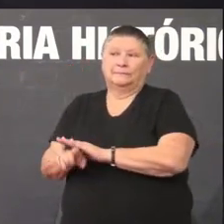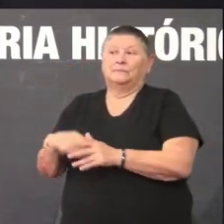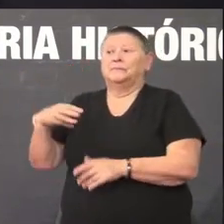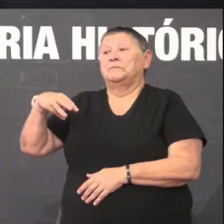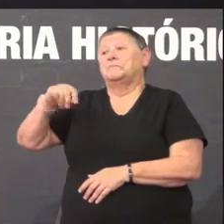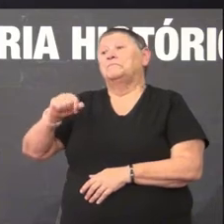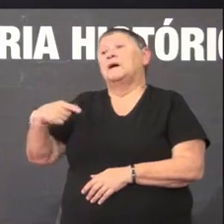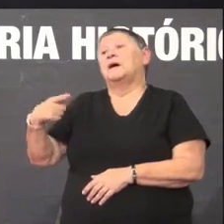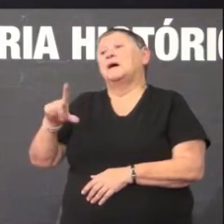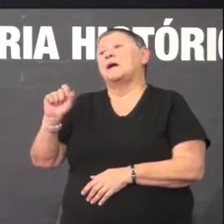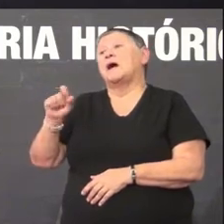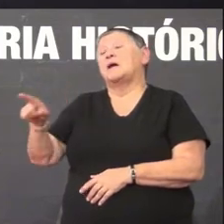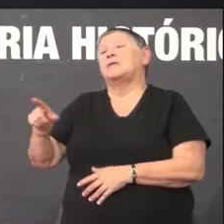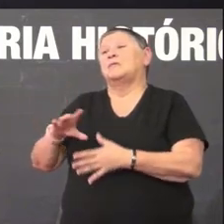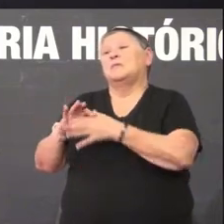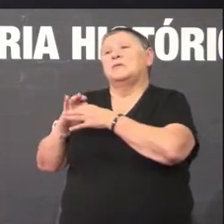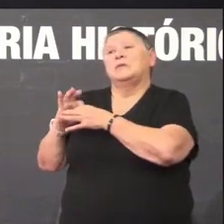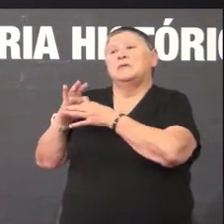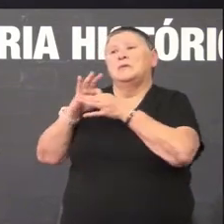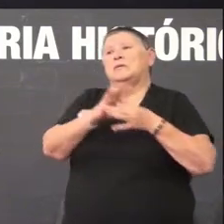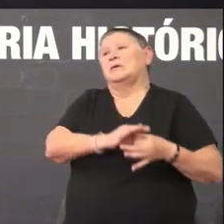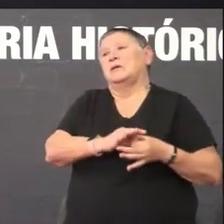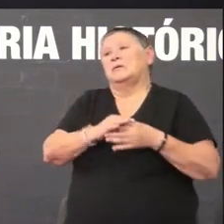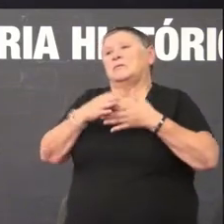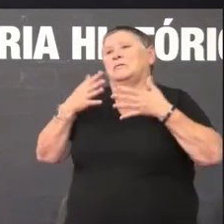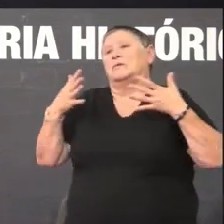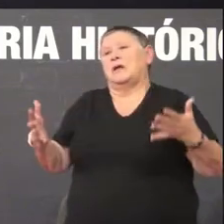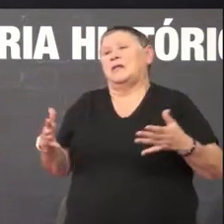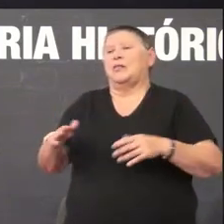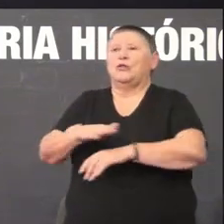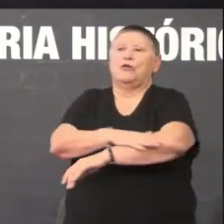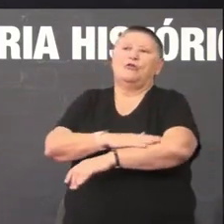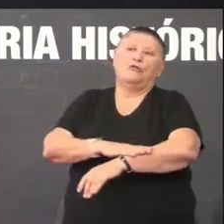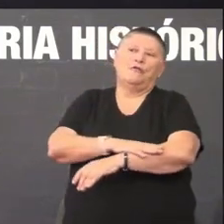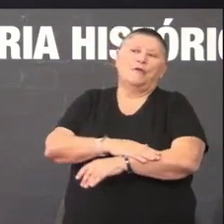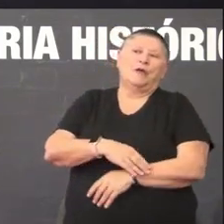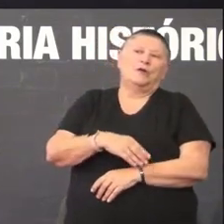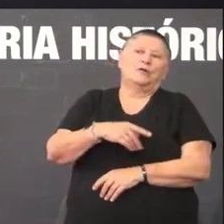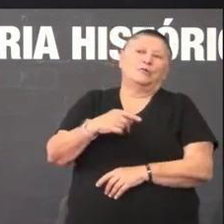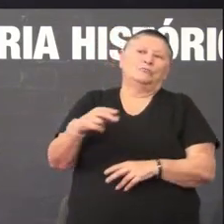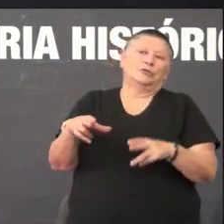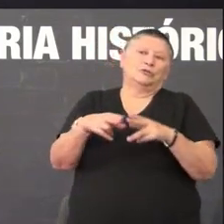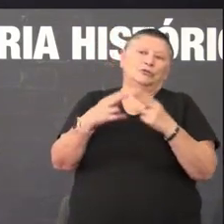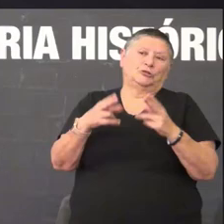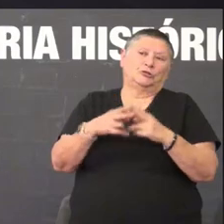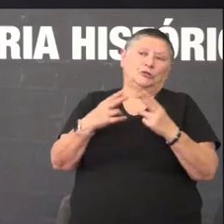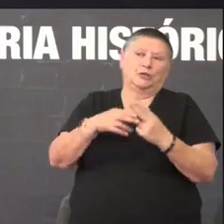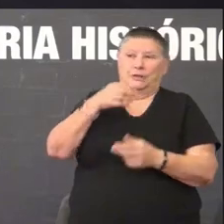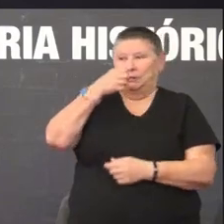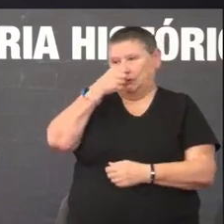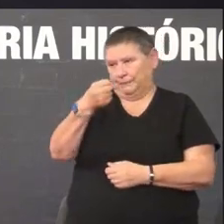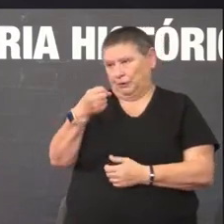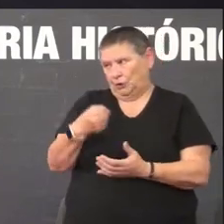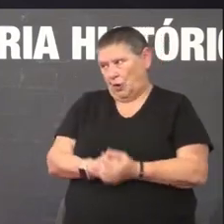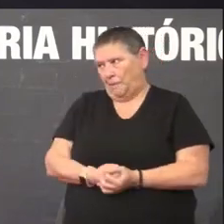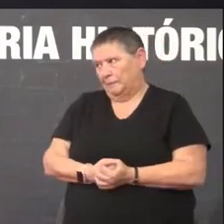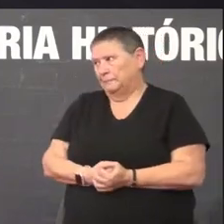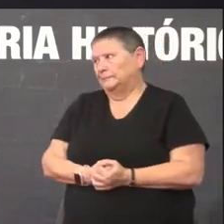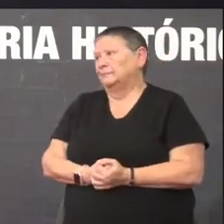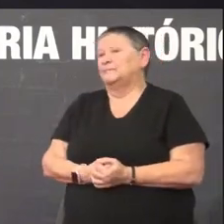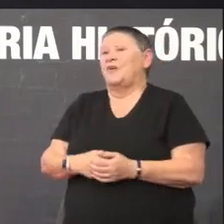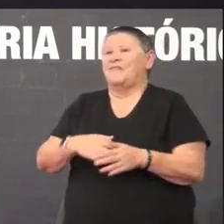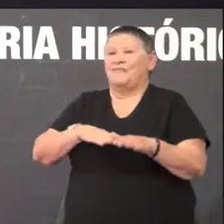convierte en un gran aliado del gobierno socialista. Les hace montones de favores,